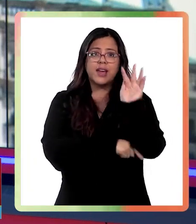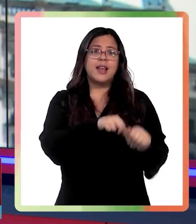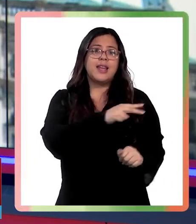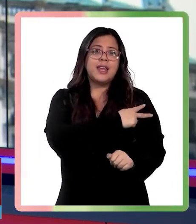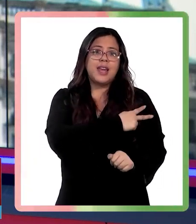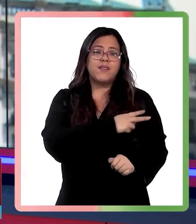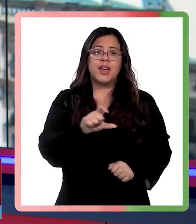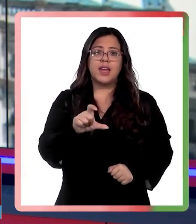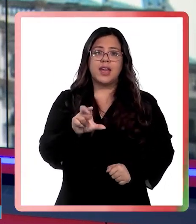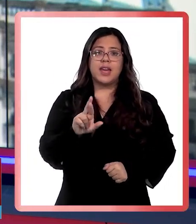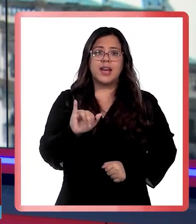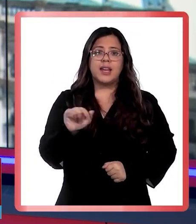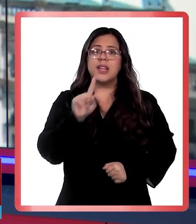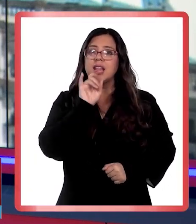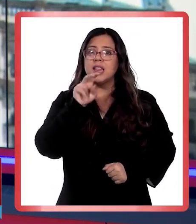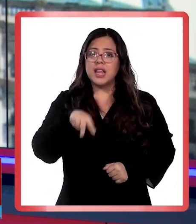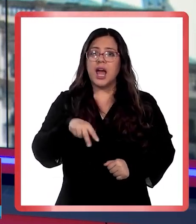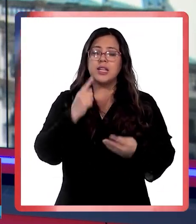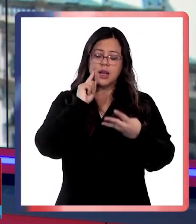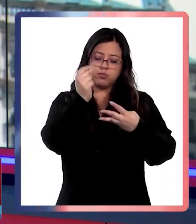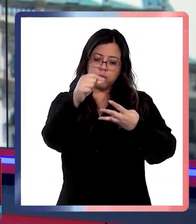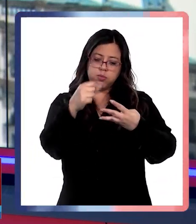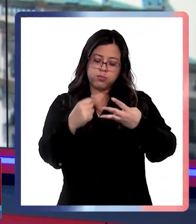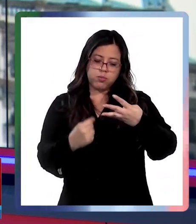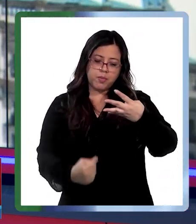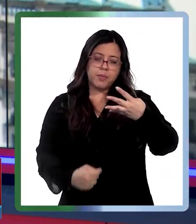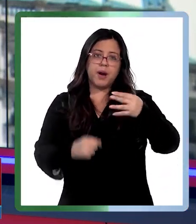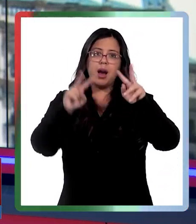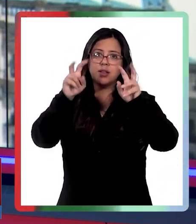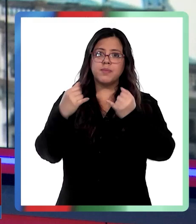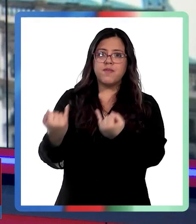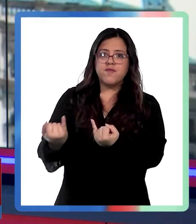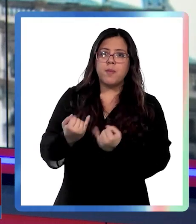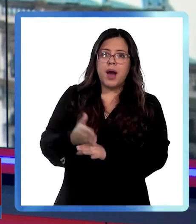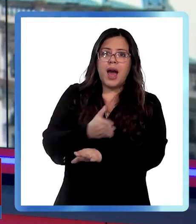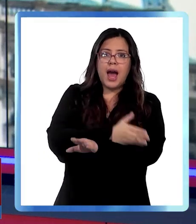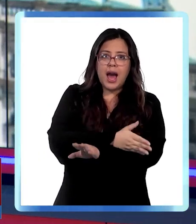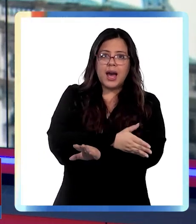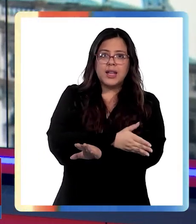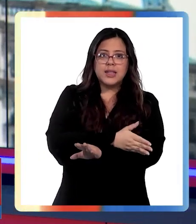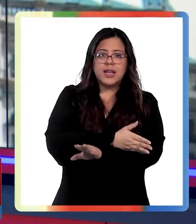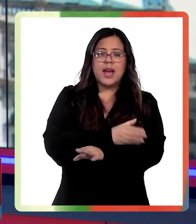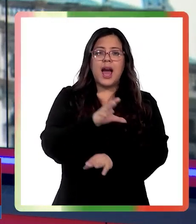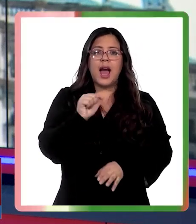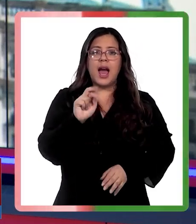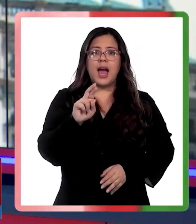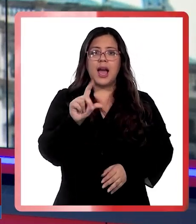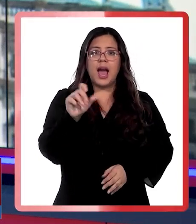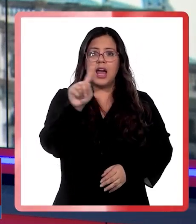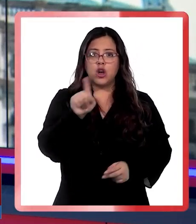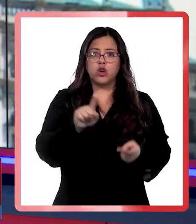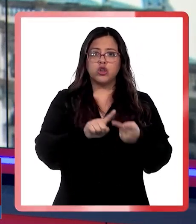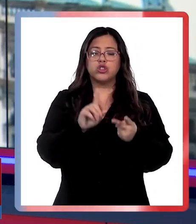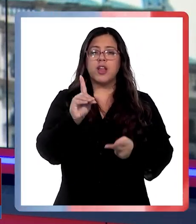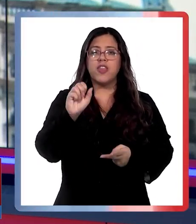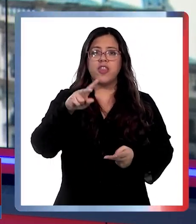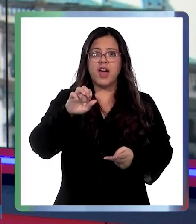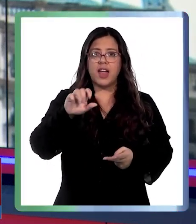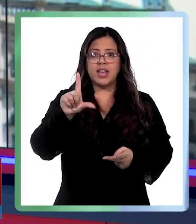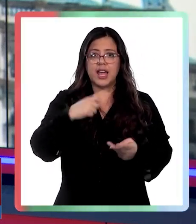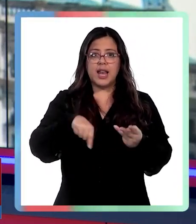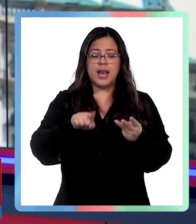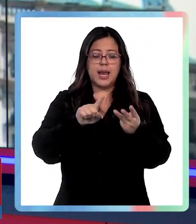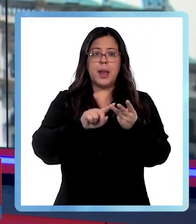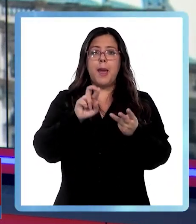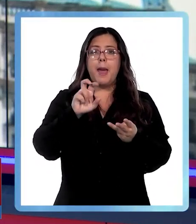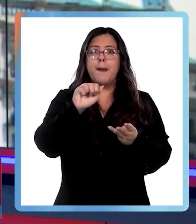fiscal jefe Cristian Aguilar revisó y complementó detalles previamente comunicados a los imputados Carlos Contreras, Daniel Andrade y